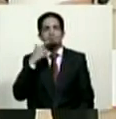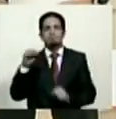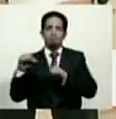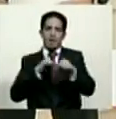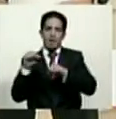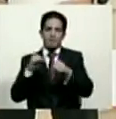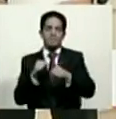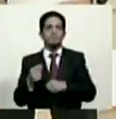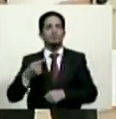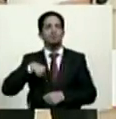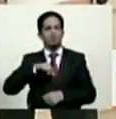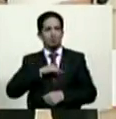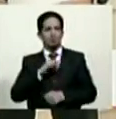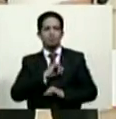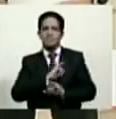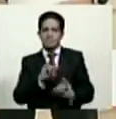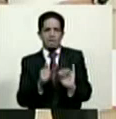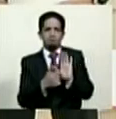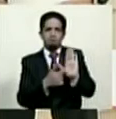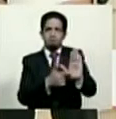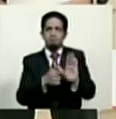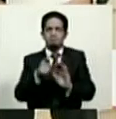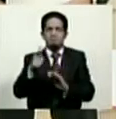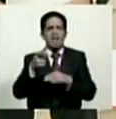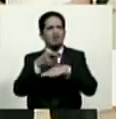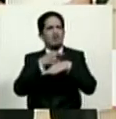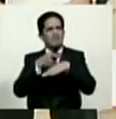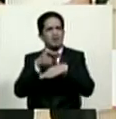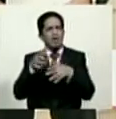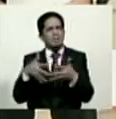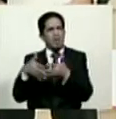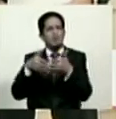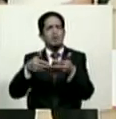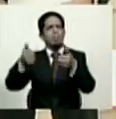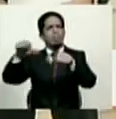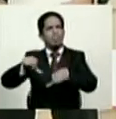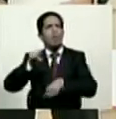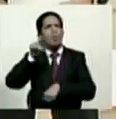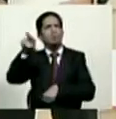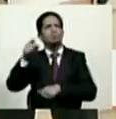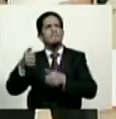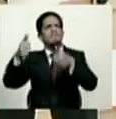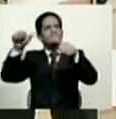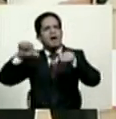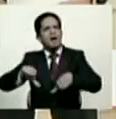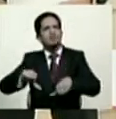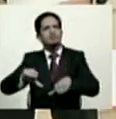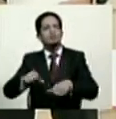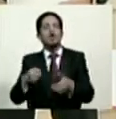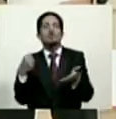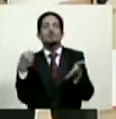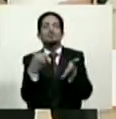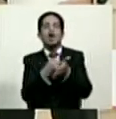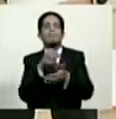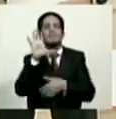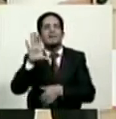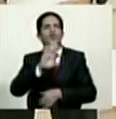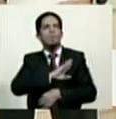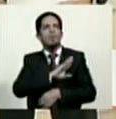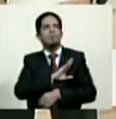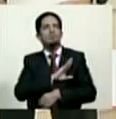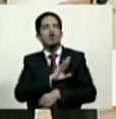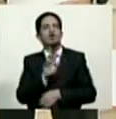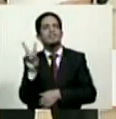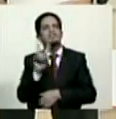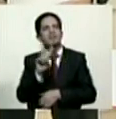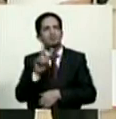decimos, fracasaron. Señor Donald Trump, usted fracasó en el golpe de Estado en Venezuela y su proyecto de títere